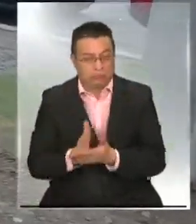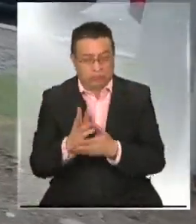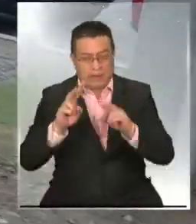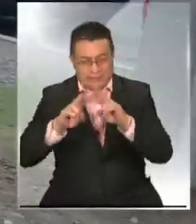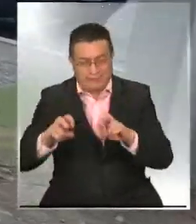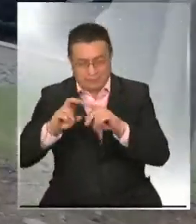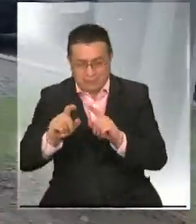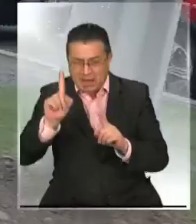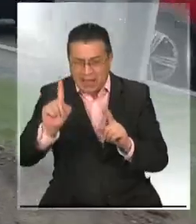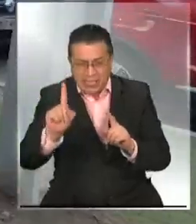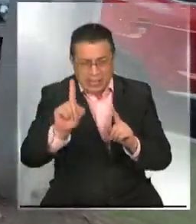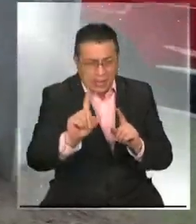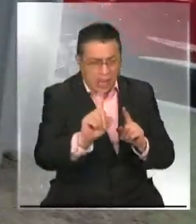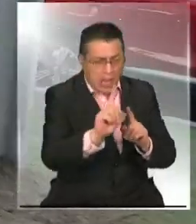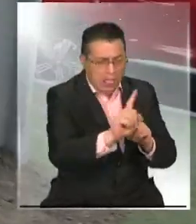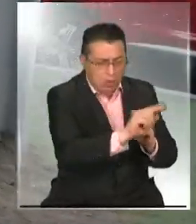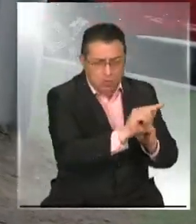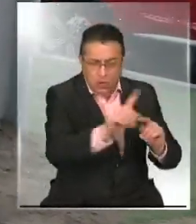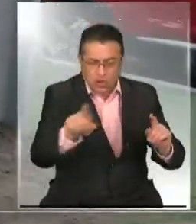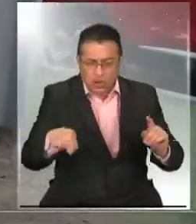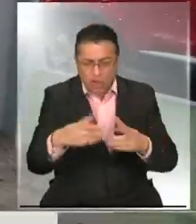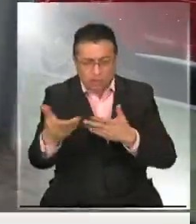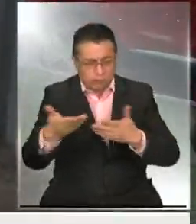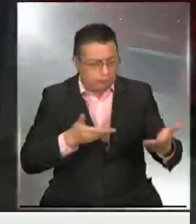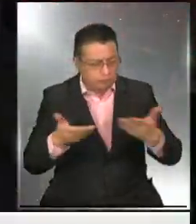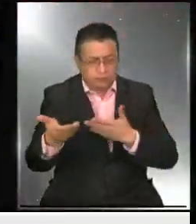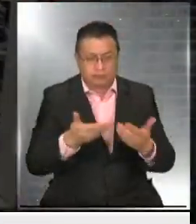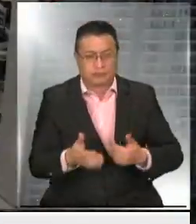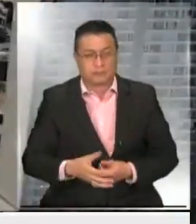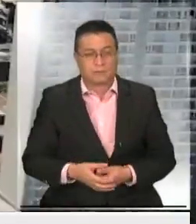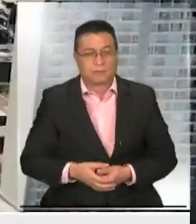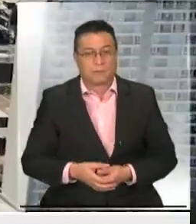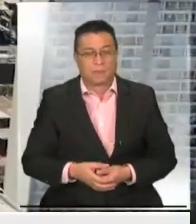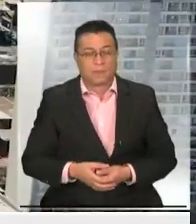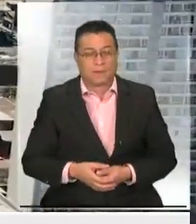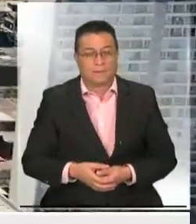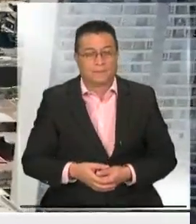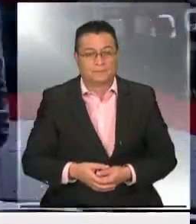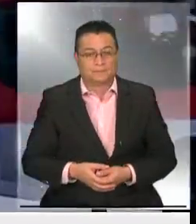cada uno de los permisos que fueron entregados.